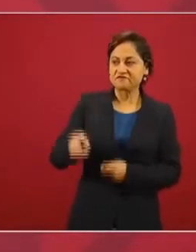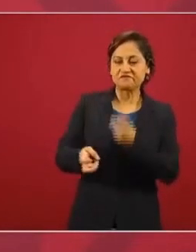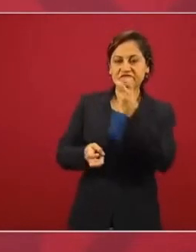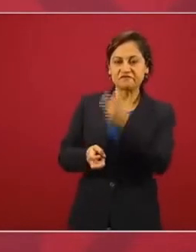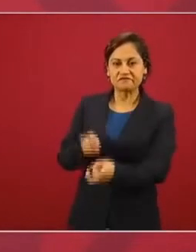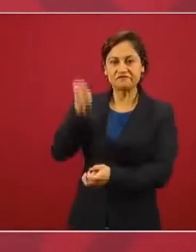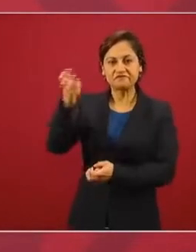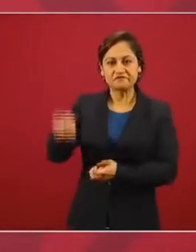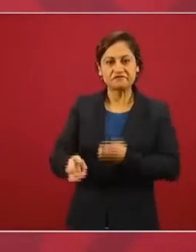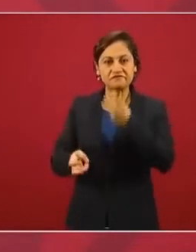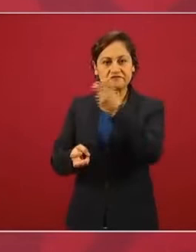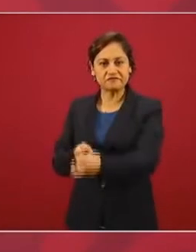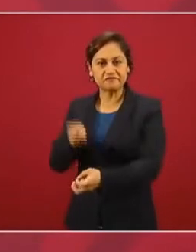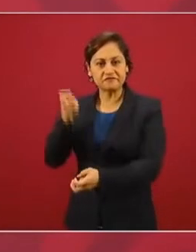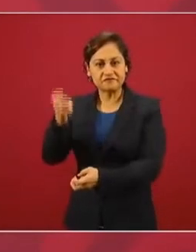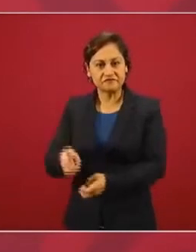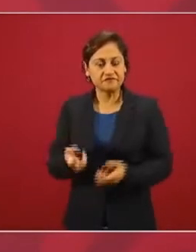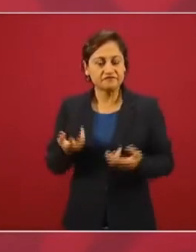Entonces, siempre